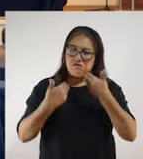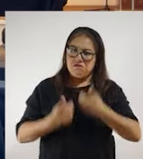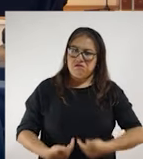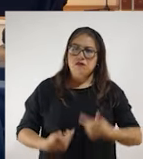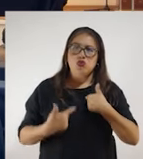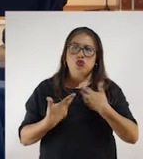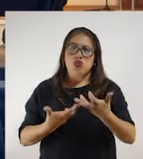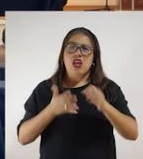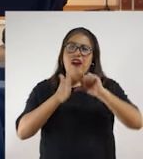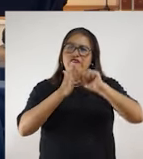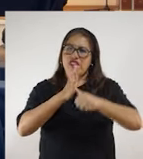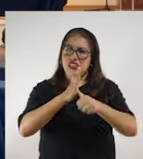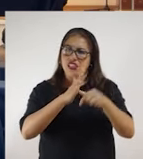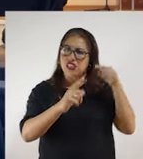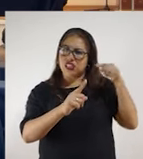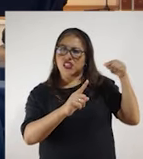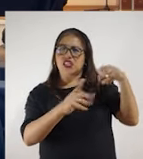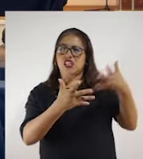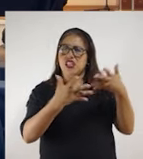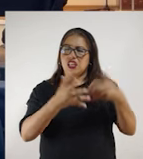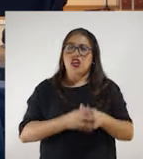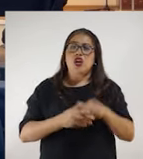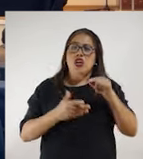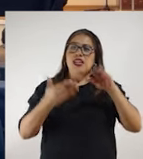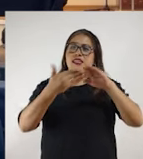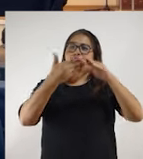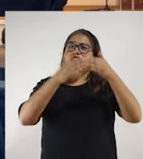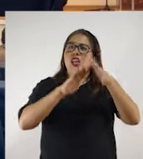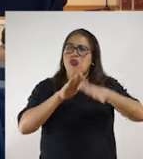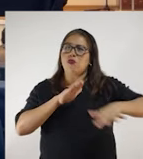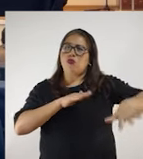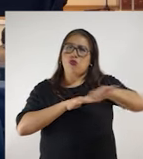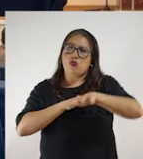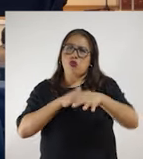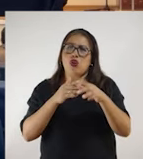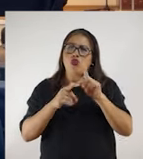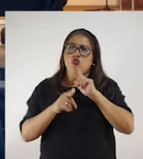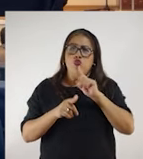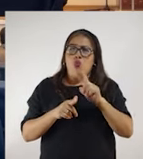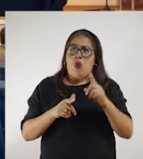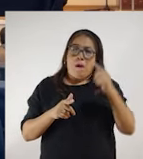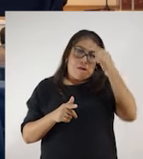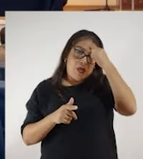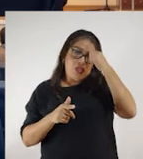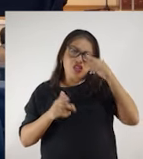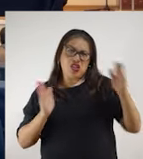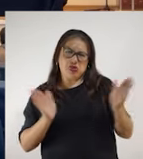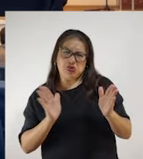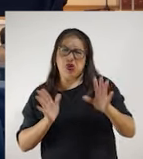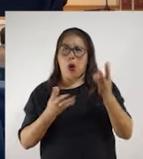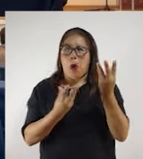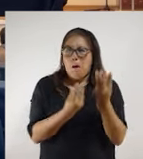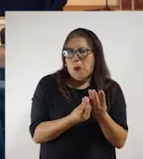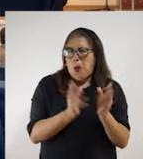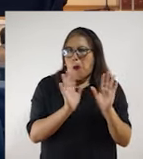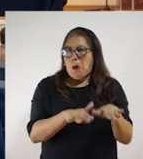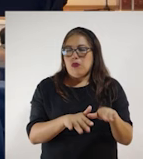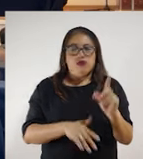quiero hacer un énfasis particular en un sector de la población que no es pequeño, que no es